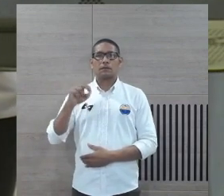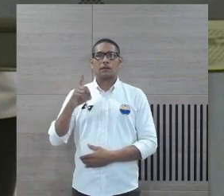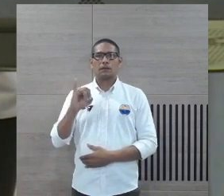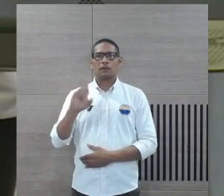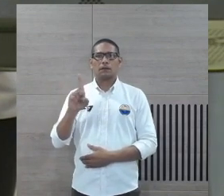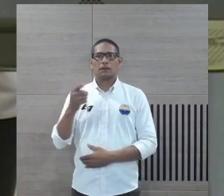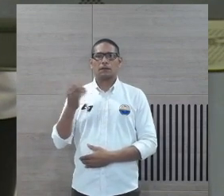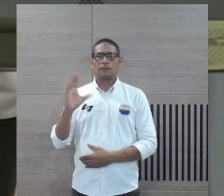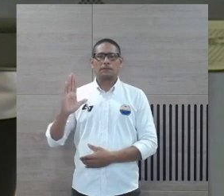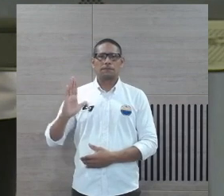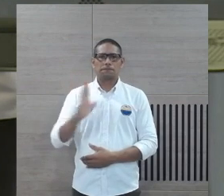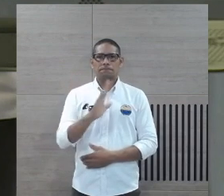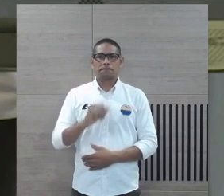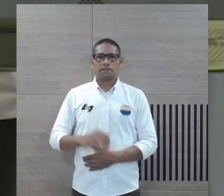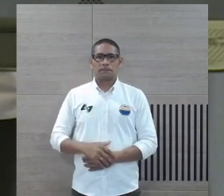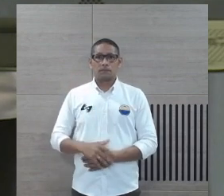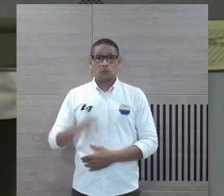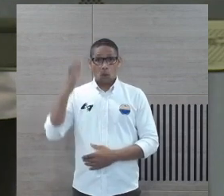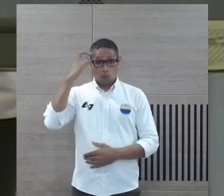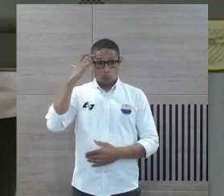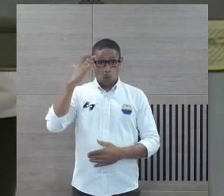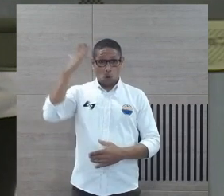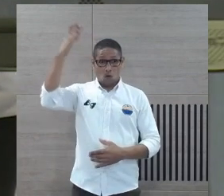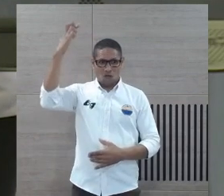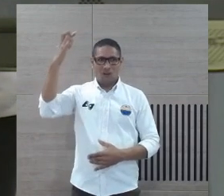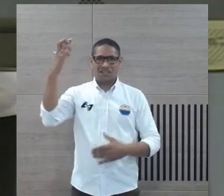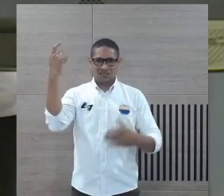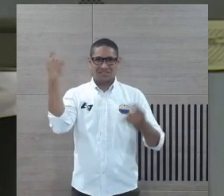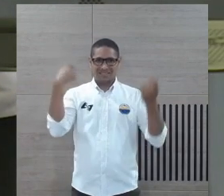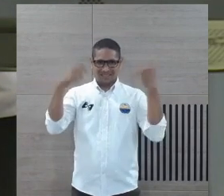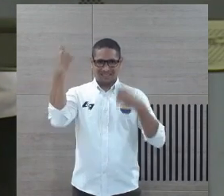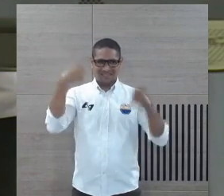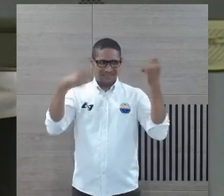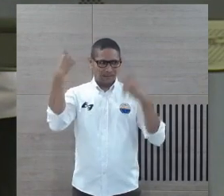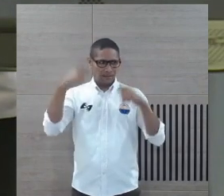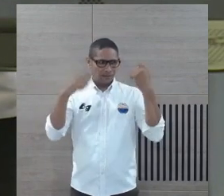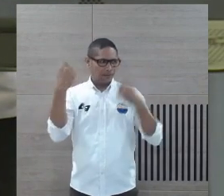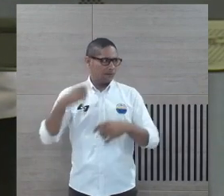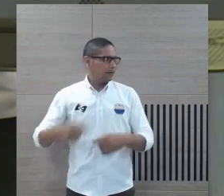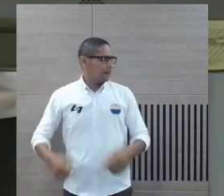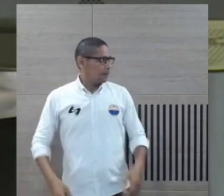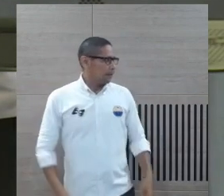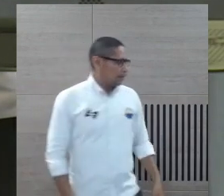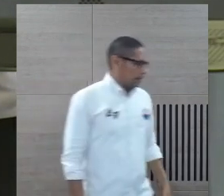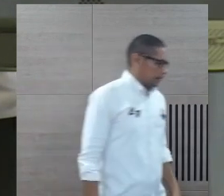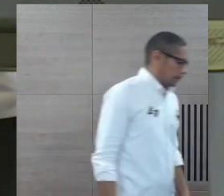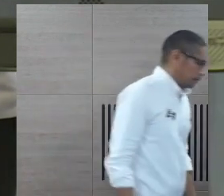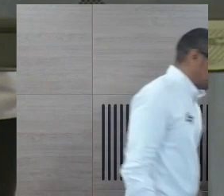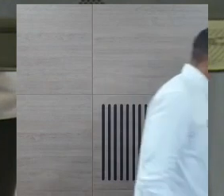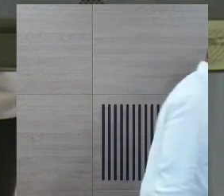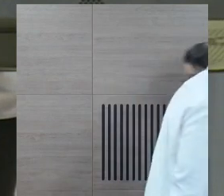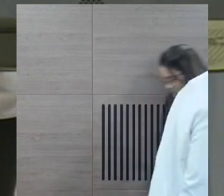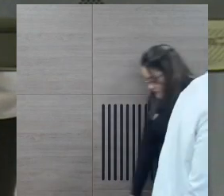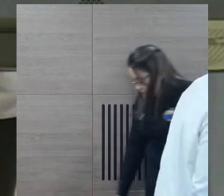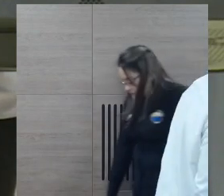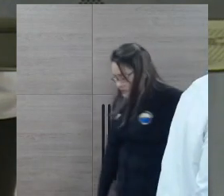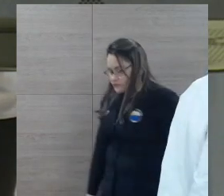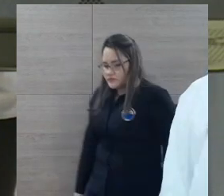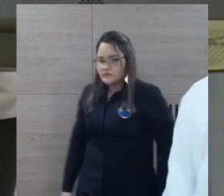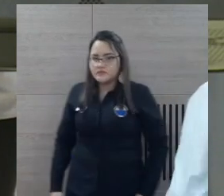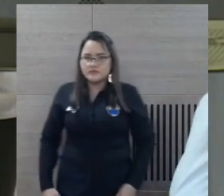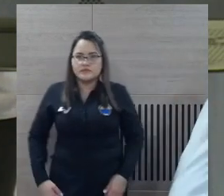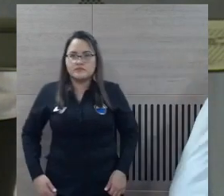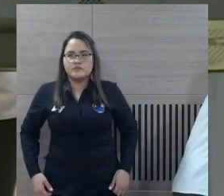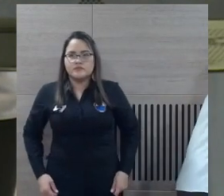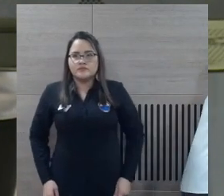Negocios Internacionales. Glenis Patricia Taborda Montero. Leslie Andrea Herrera Ávila. Milton Andrés